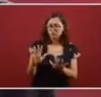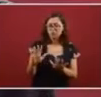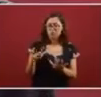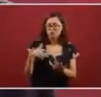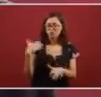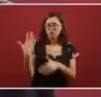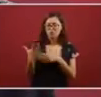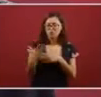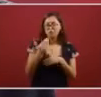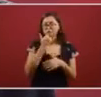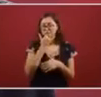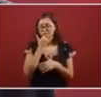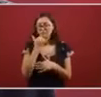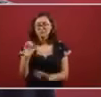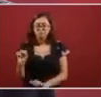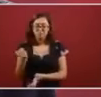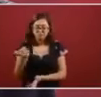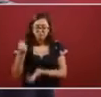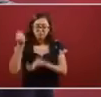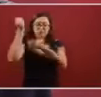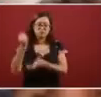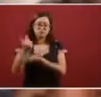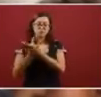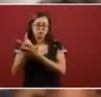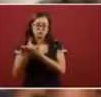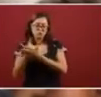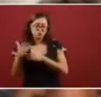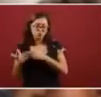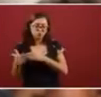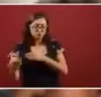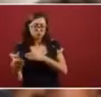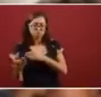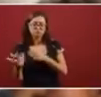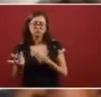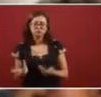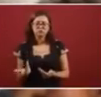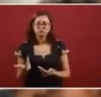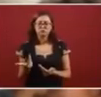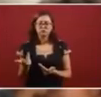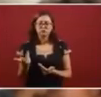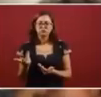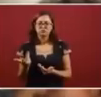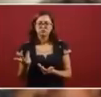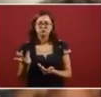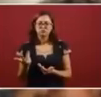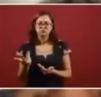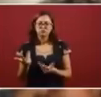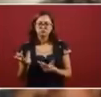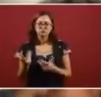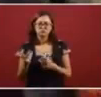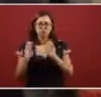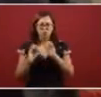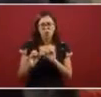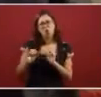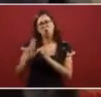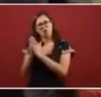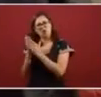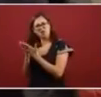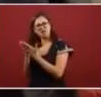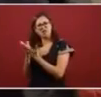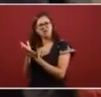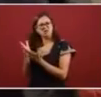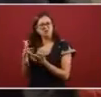el presupuesto y en qué avance lleva, o si fue la redacción de su libro. Y aquí nos